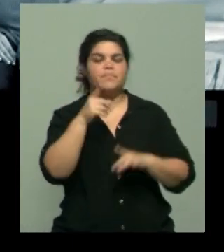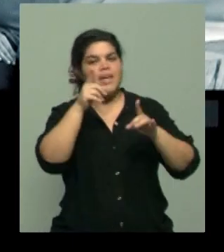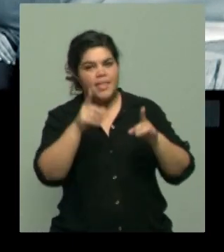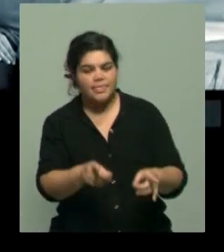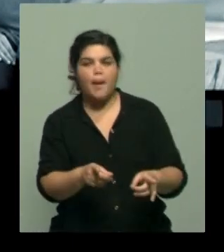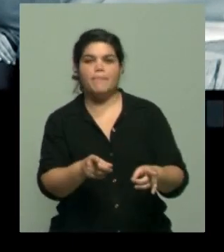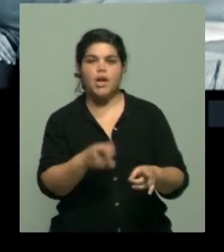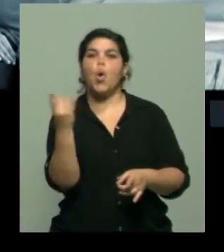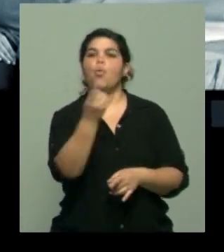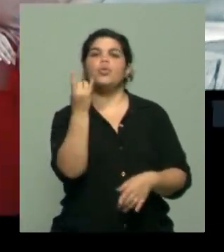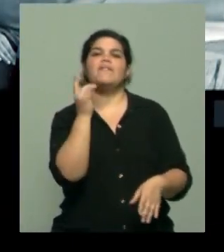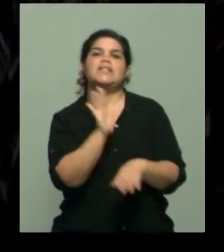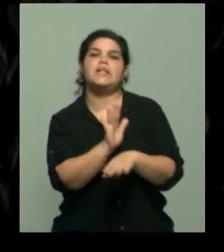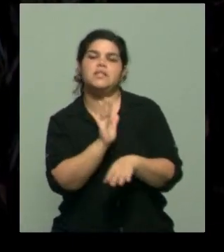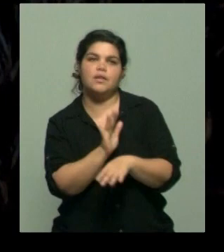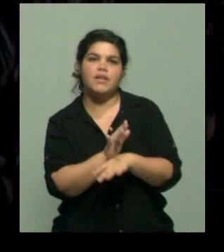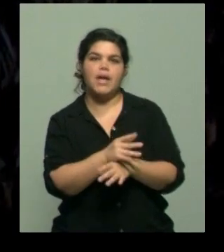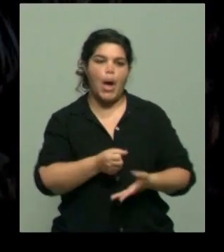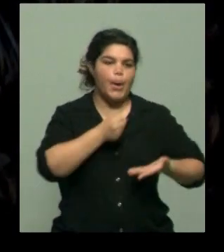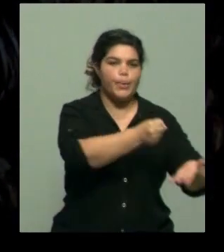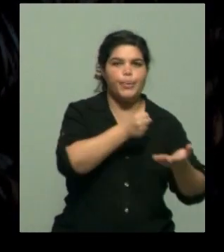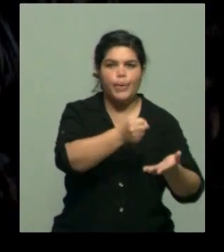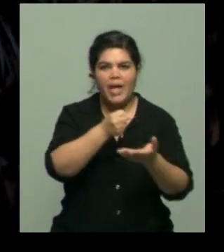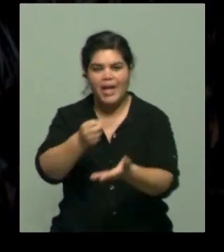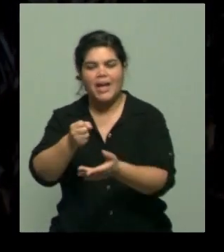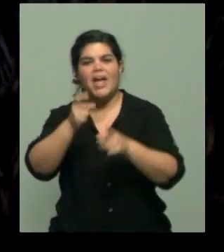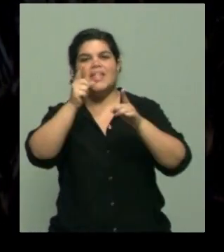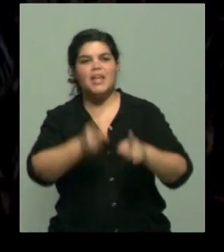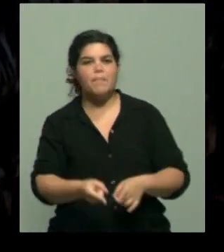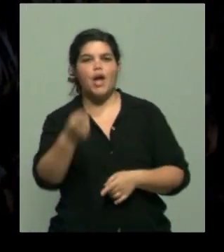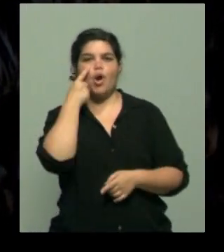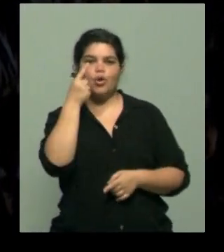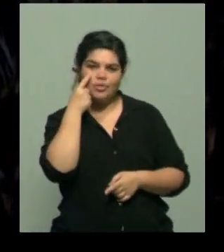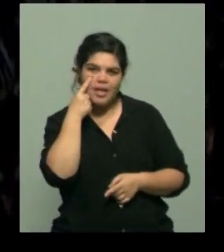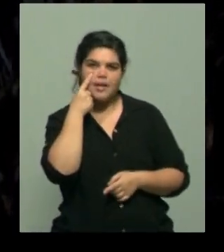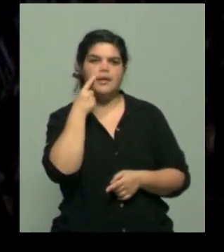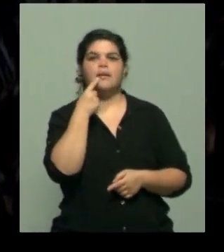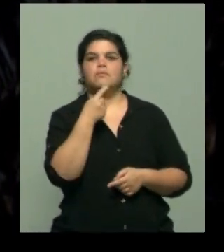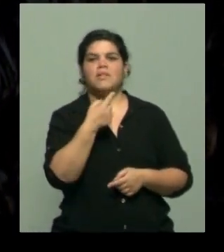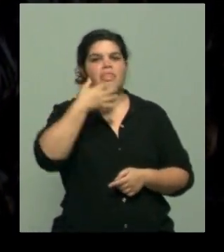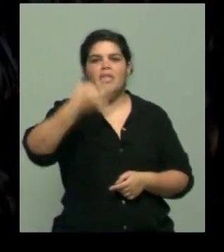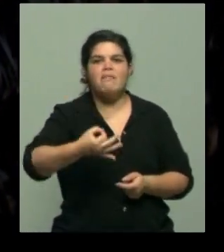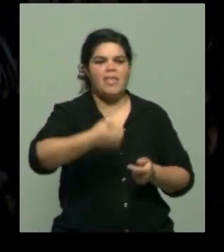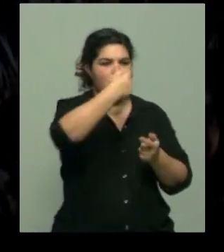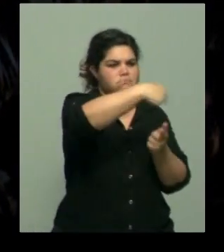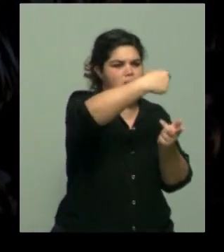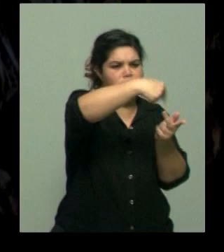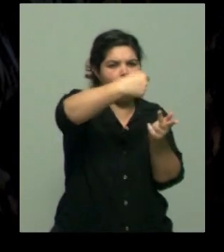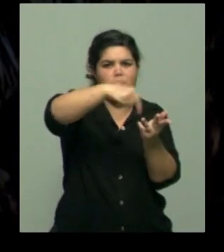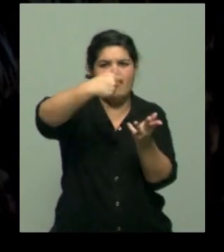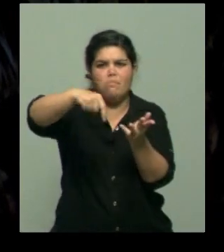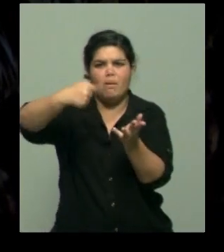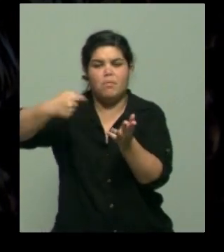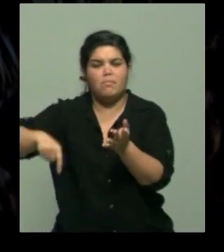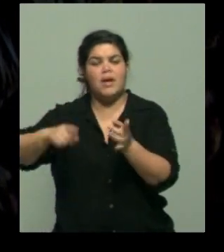que ofrece la universidad, el contacto con otras realidades, la inserción que genera la universidad en